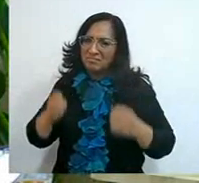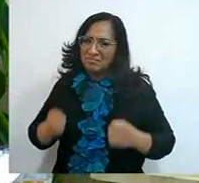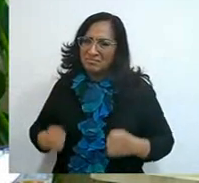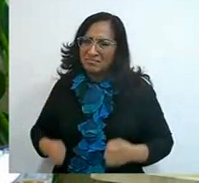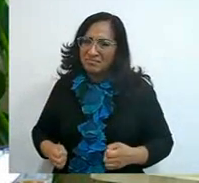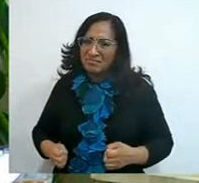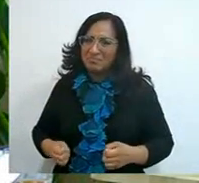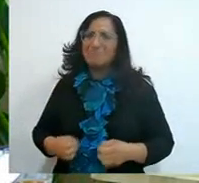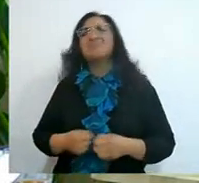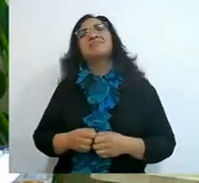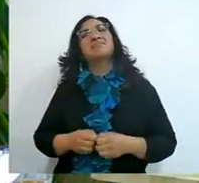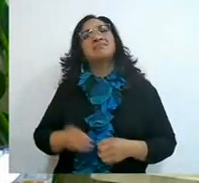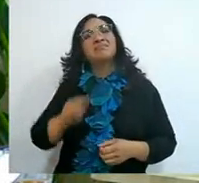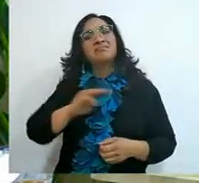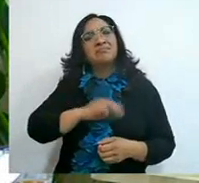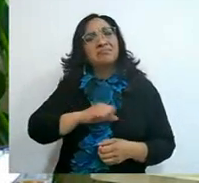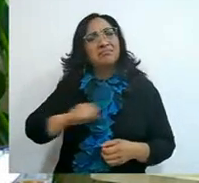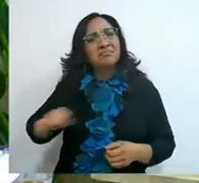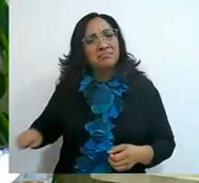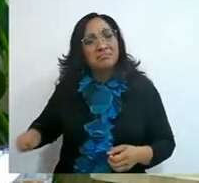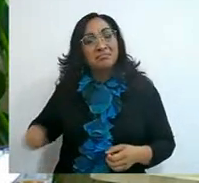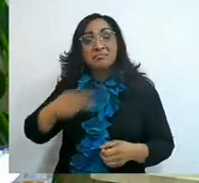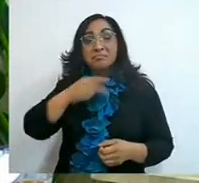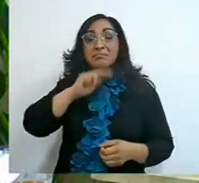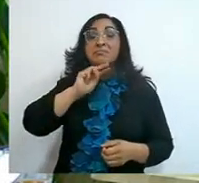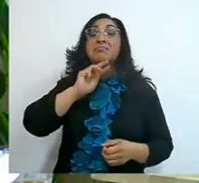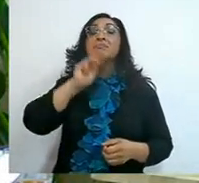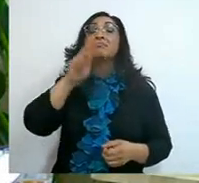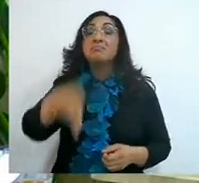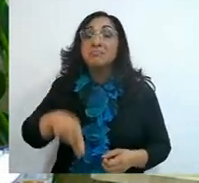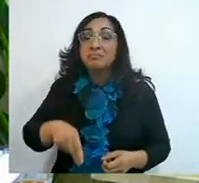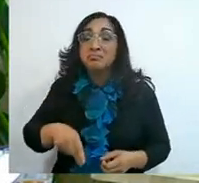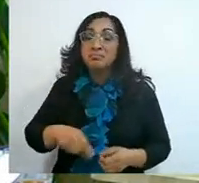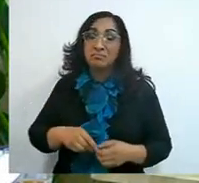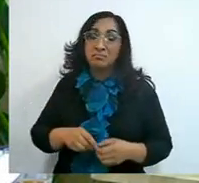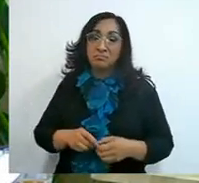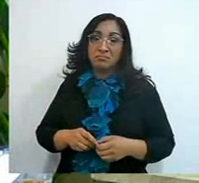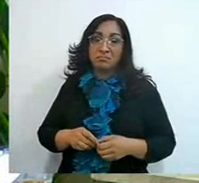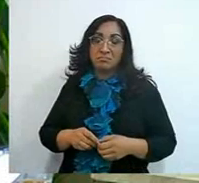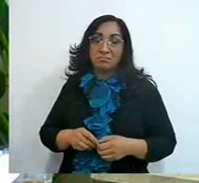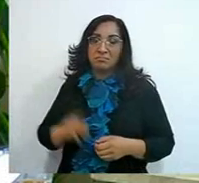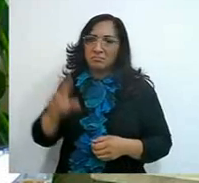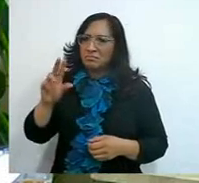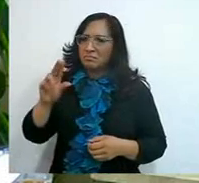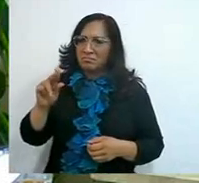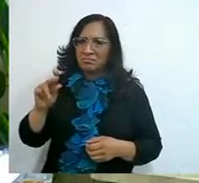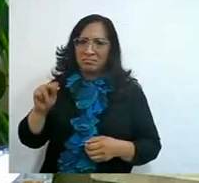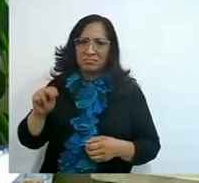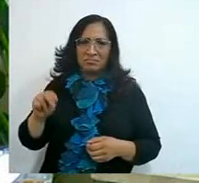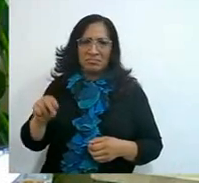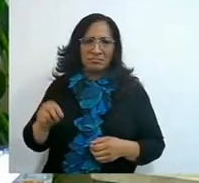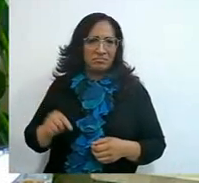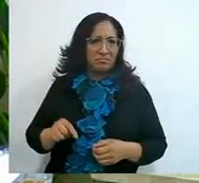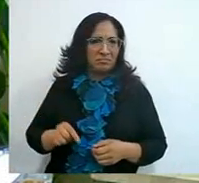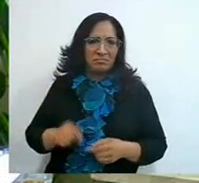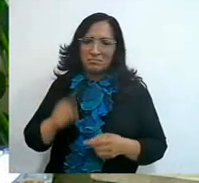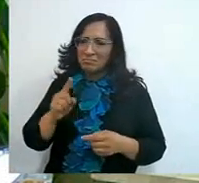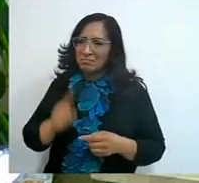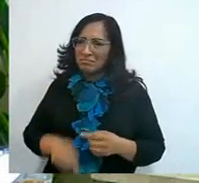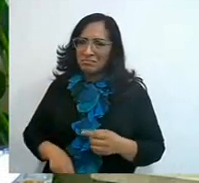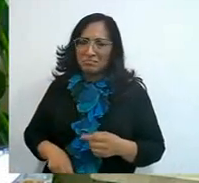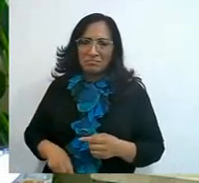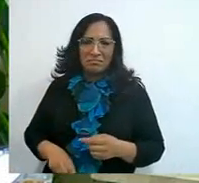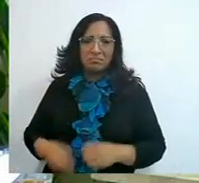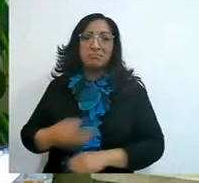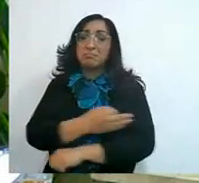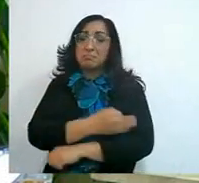sangre. Y esa mancha no se quitará de las